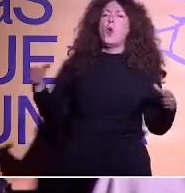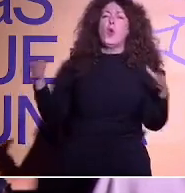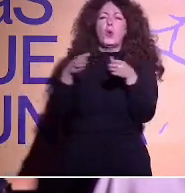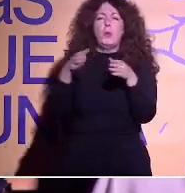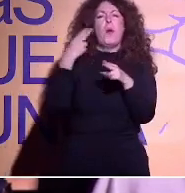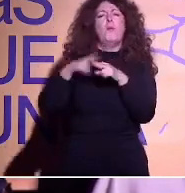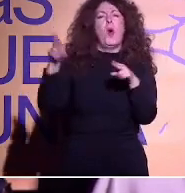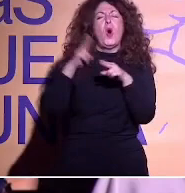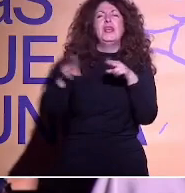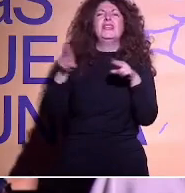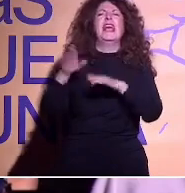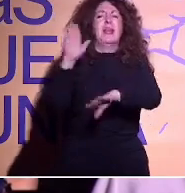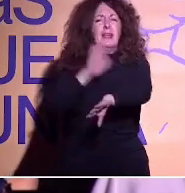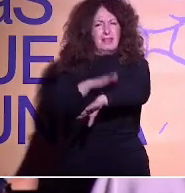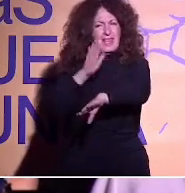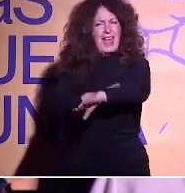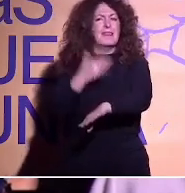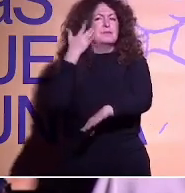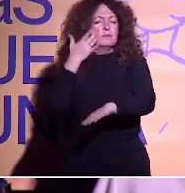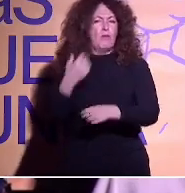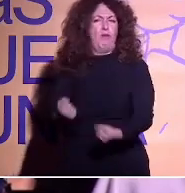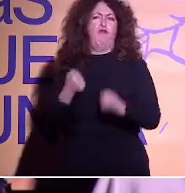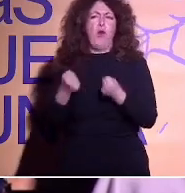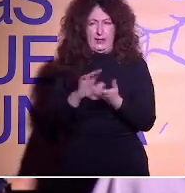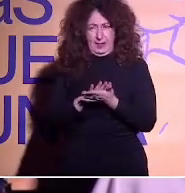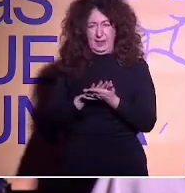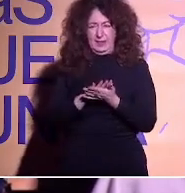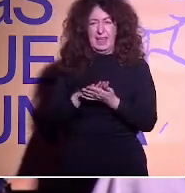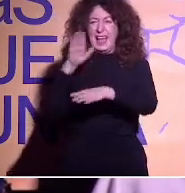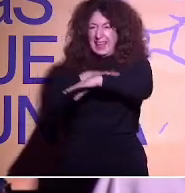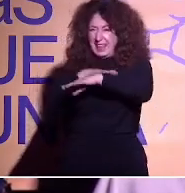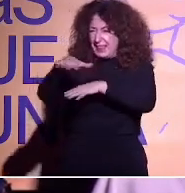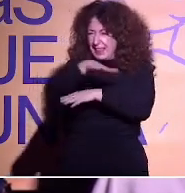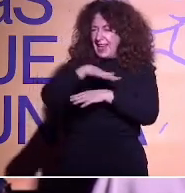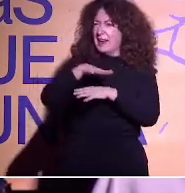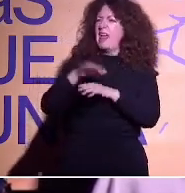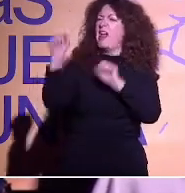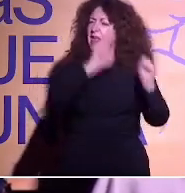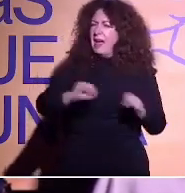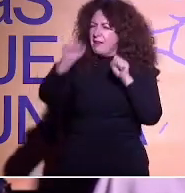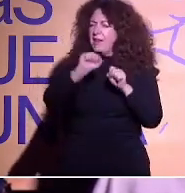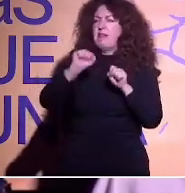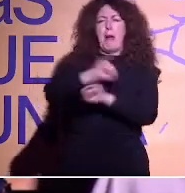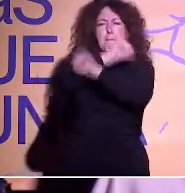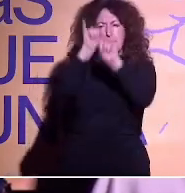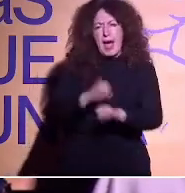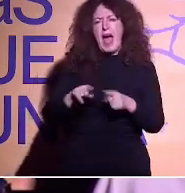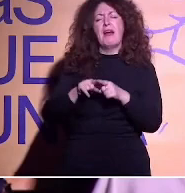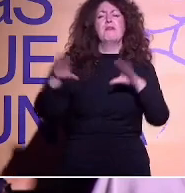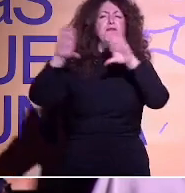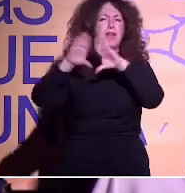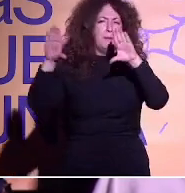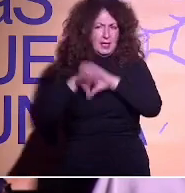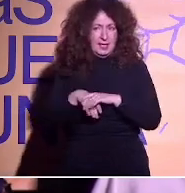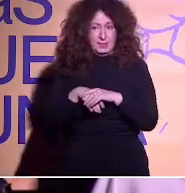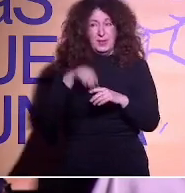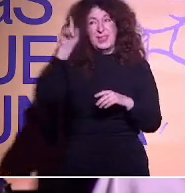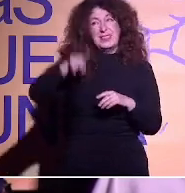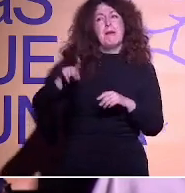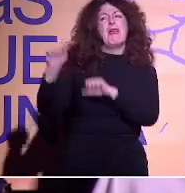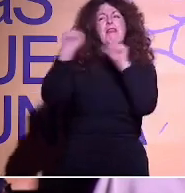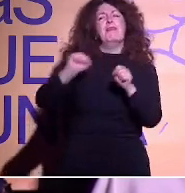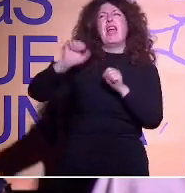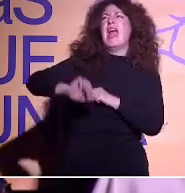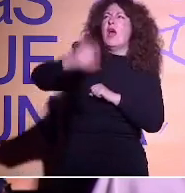grupo político de izquierda fuerte que defienda claramente la paz el feminismo también una Europa